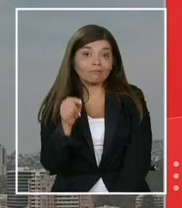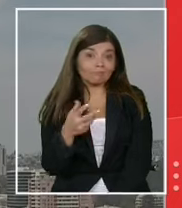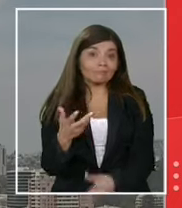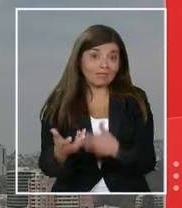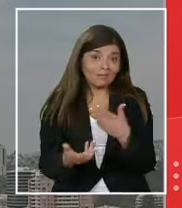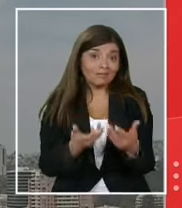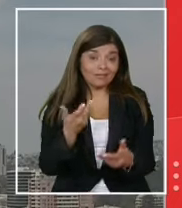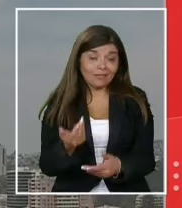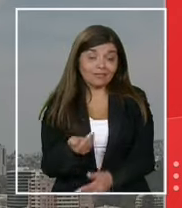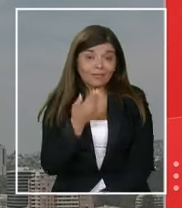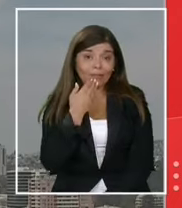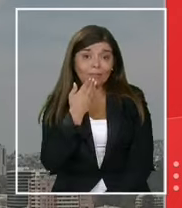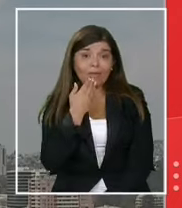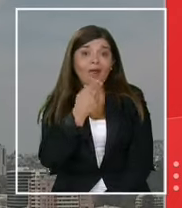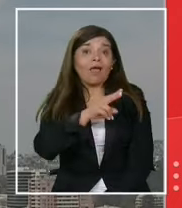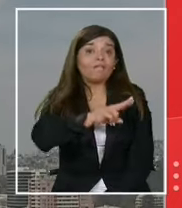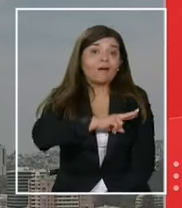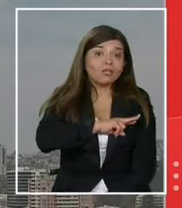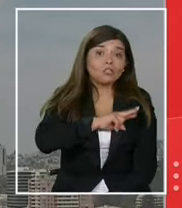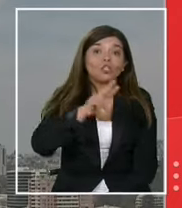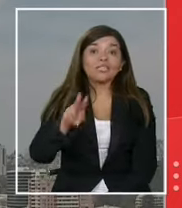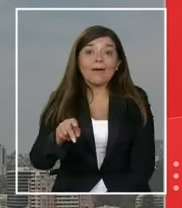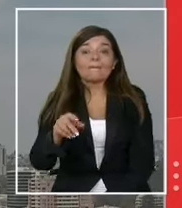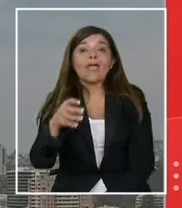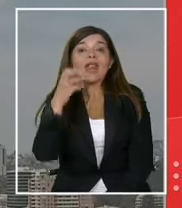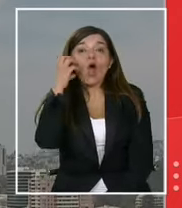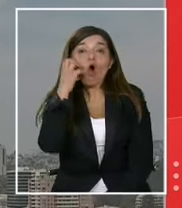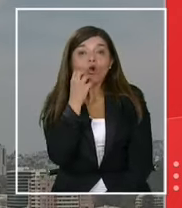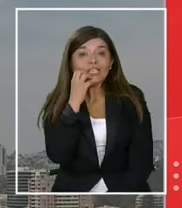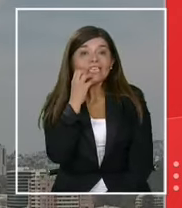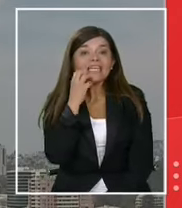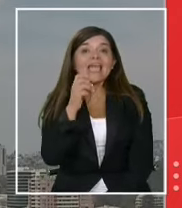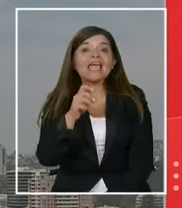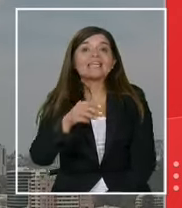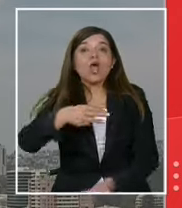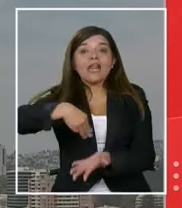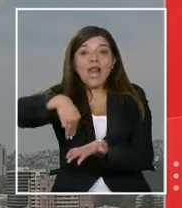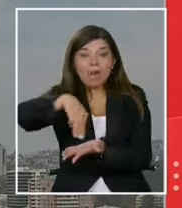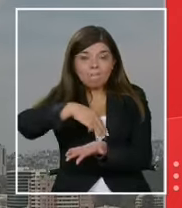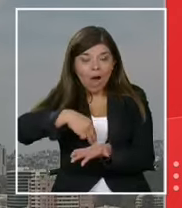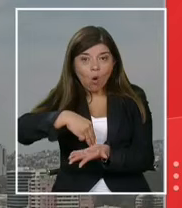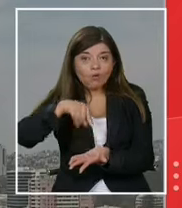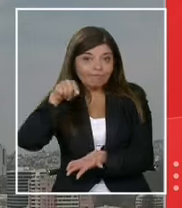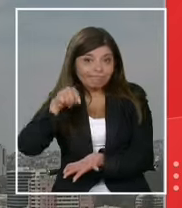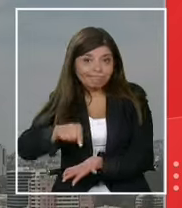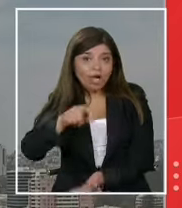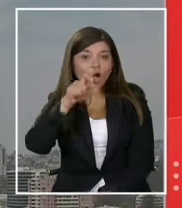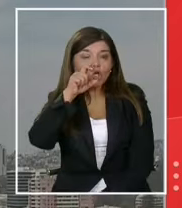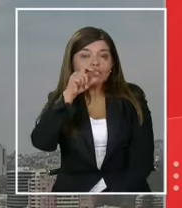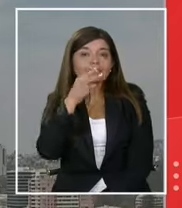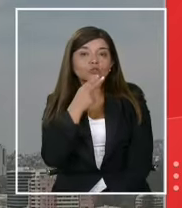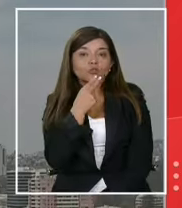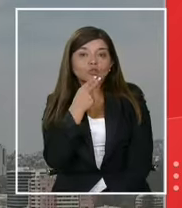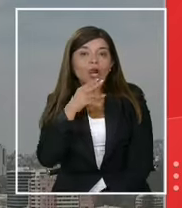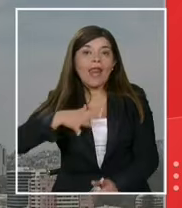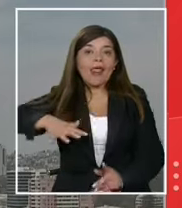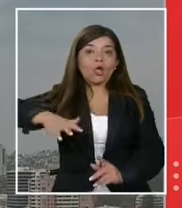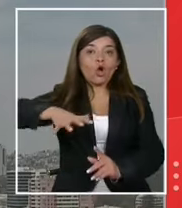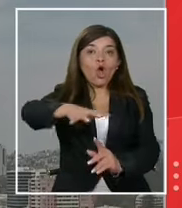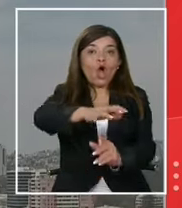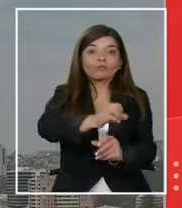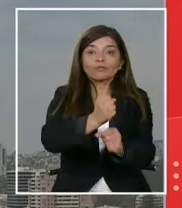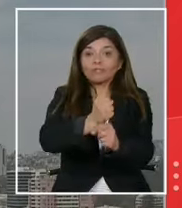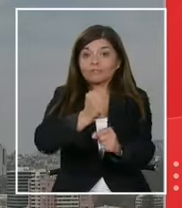a los incendios en la región de Valparaíso, sino también en la región de O'Higgins, también en el Maule. En Constitución, helicópteros se mantienen trabajando en distintos